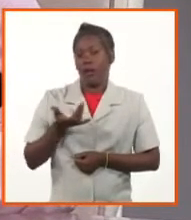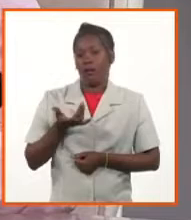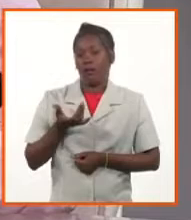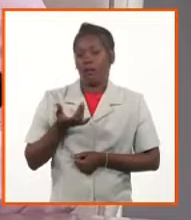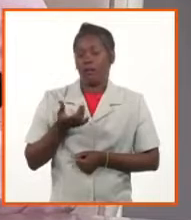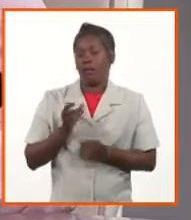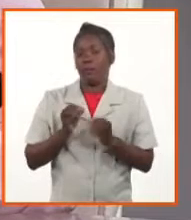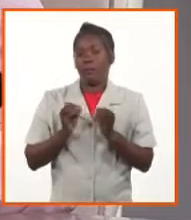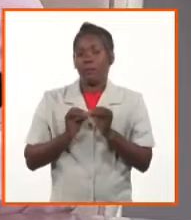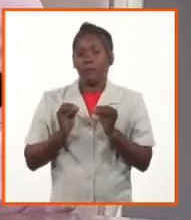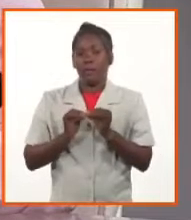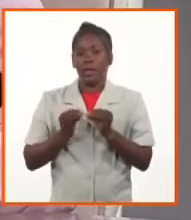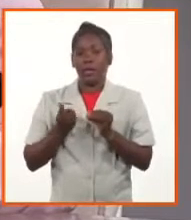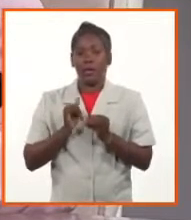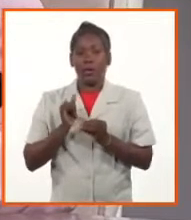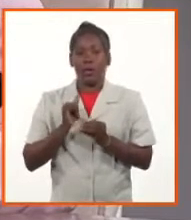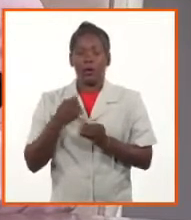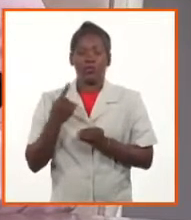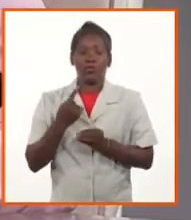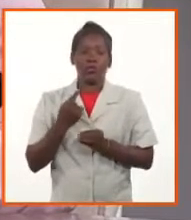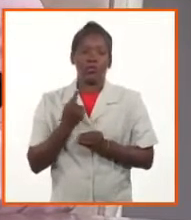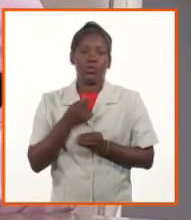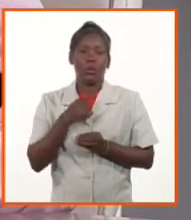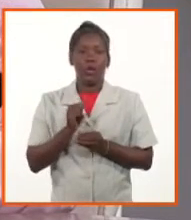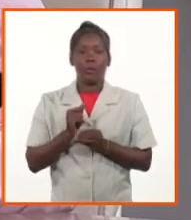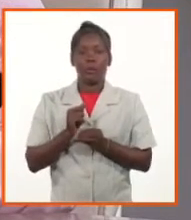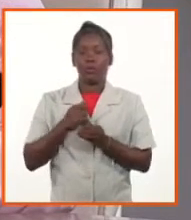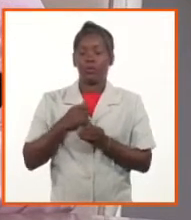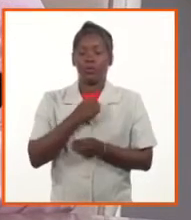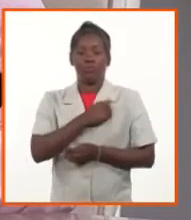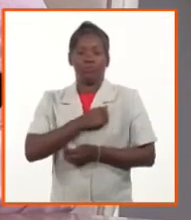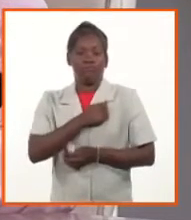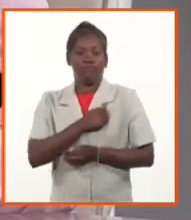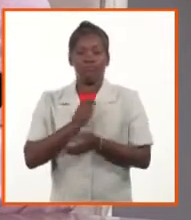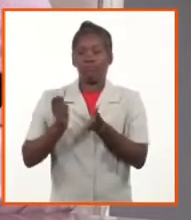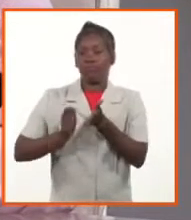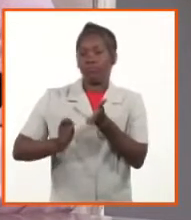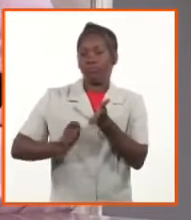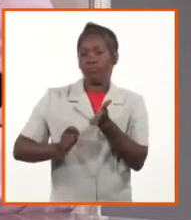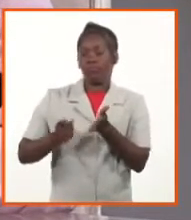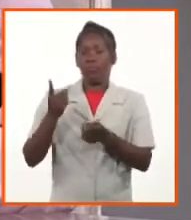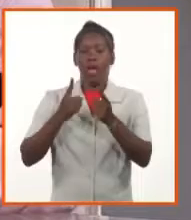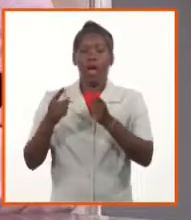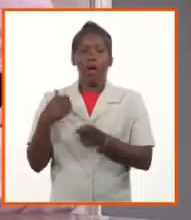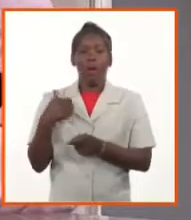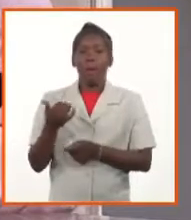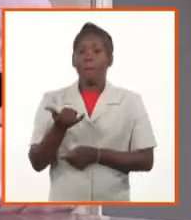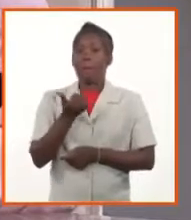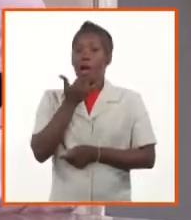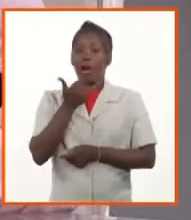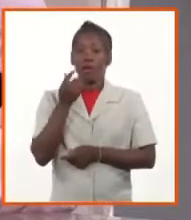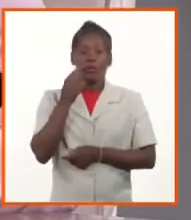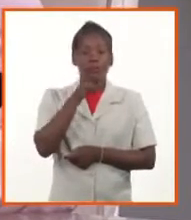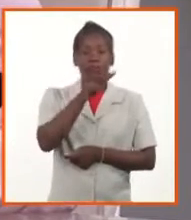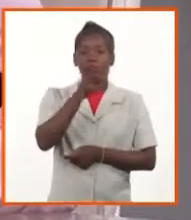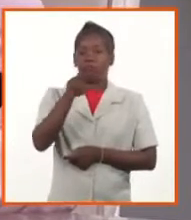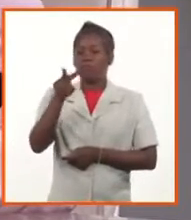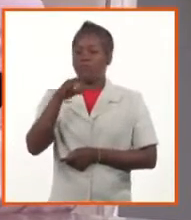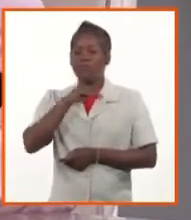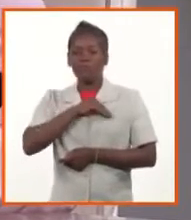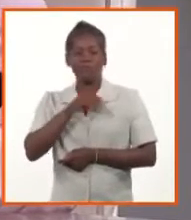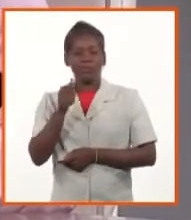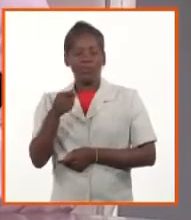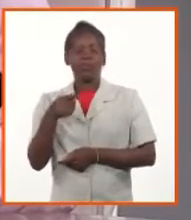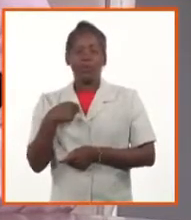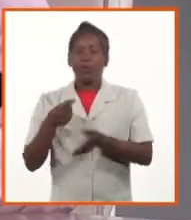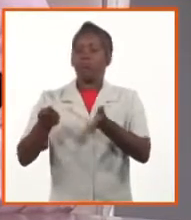lo que con lo que no estamos conformes, como lo hicieron Sergio y Luis Saiz, que lo hicieron en muchos de sus poemas, no solo en sus poemas románticos,